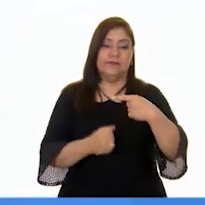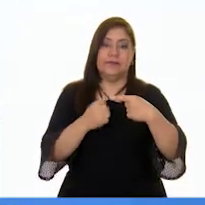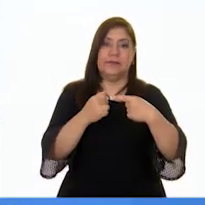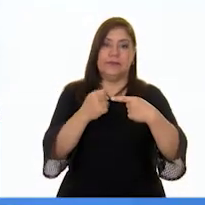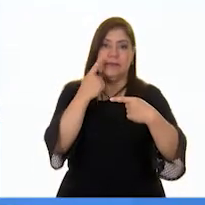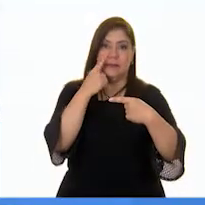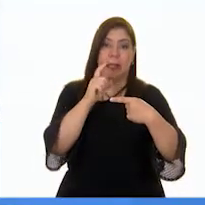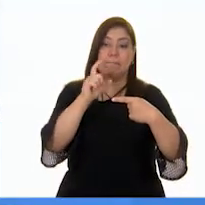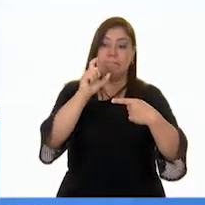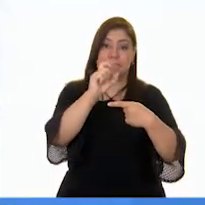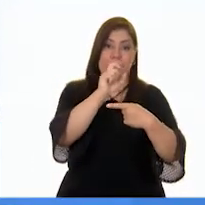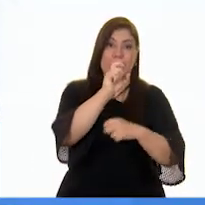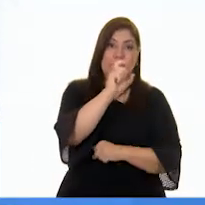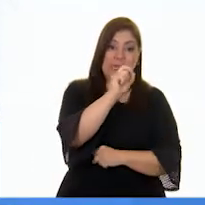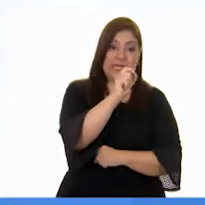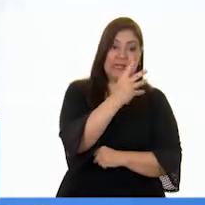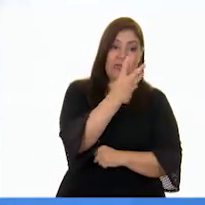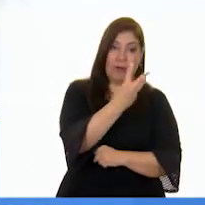2/3 de